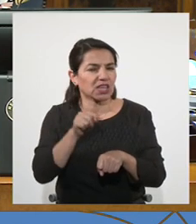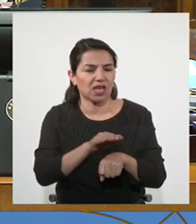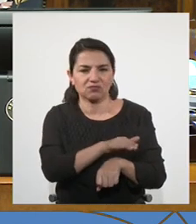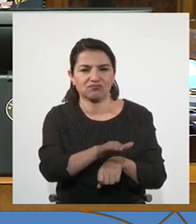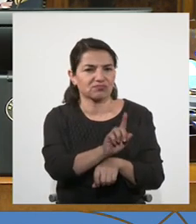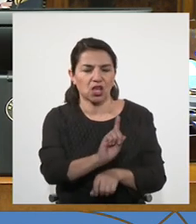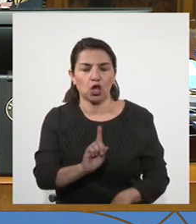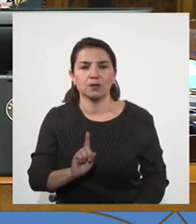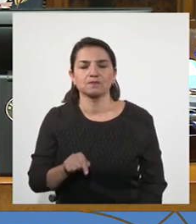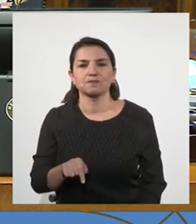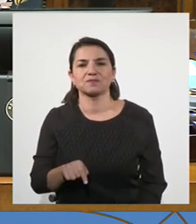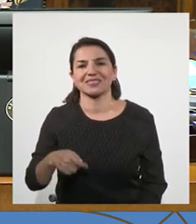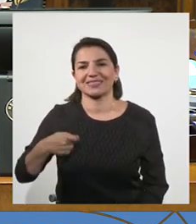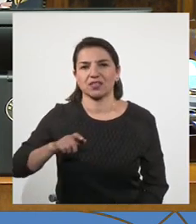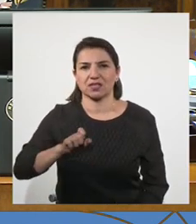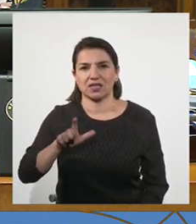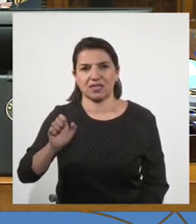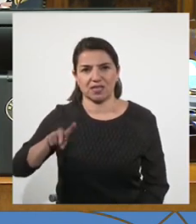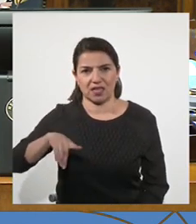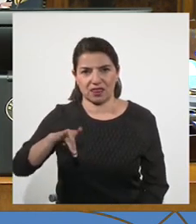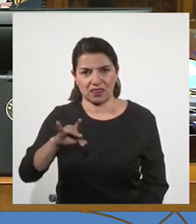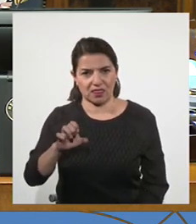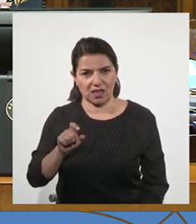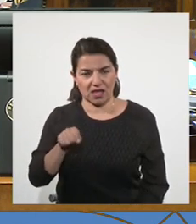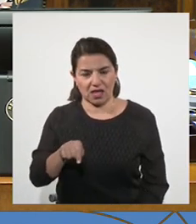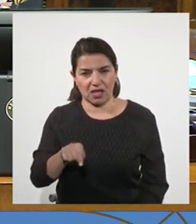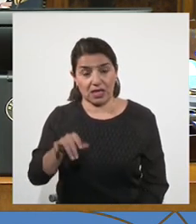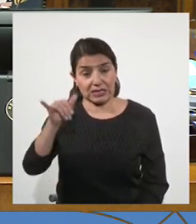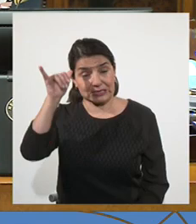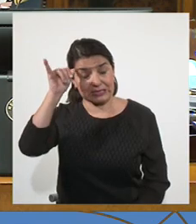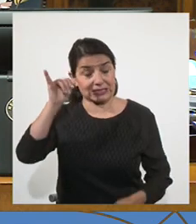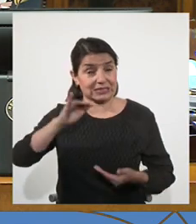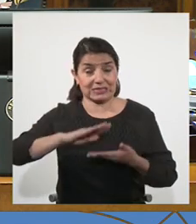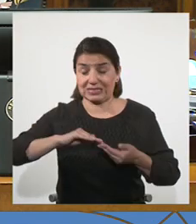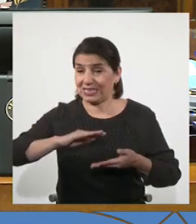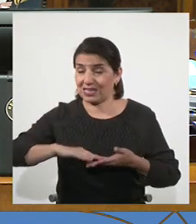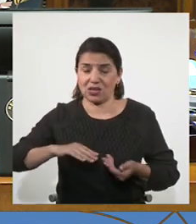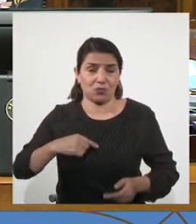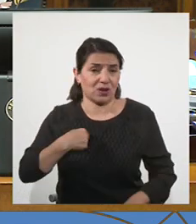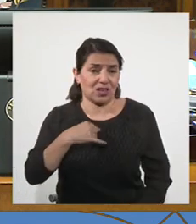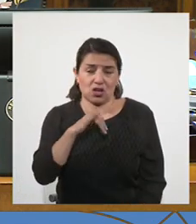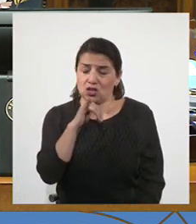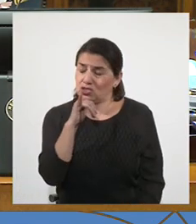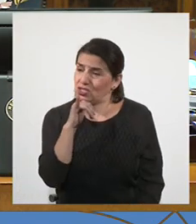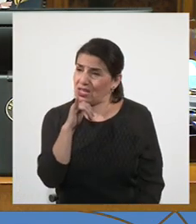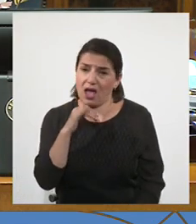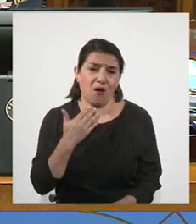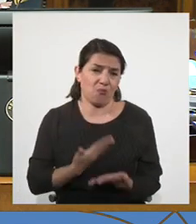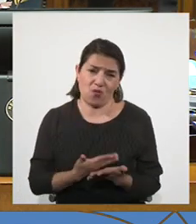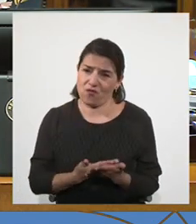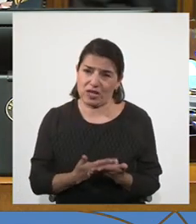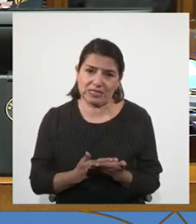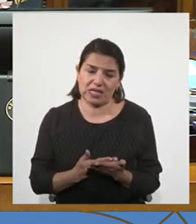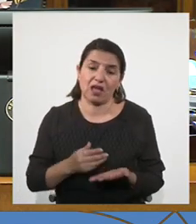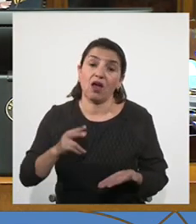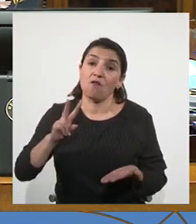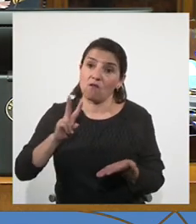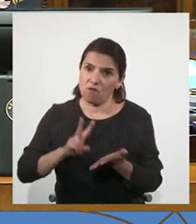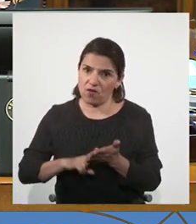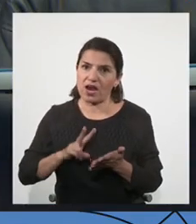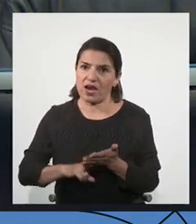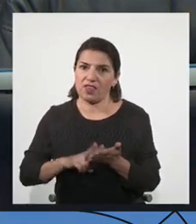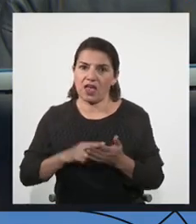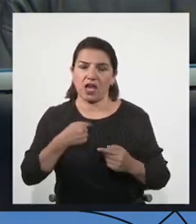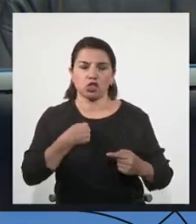Senadora Allende. Mi disculpa, yo no sé si es mucho abuso, pero de verdad tenía la conversación